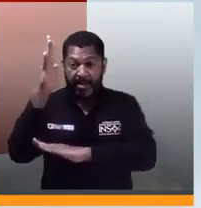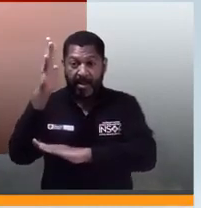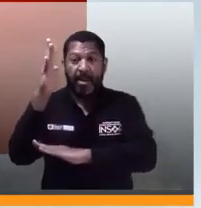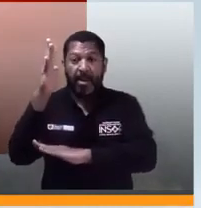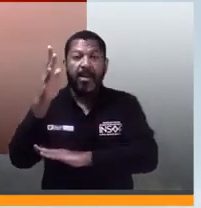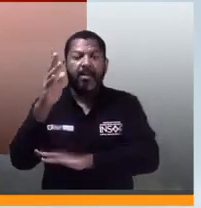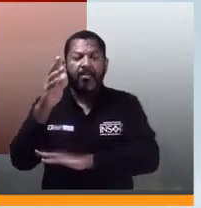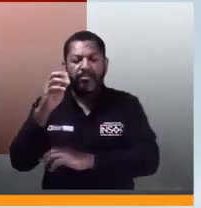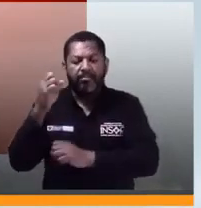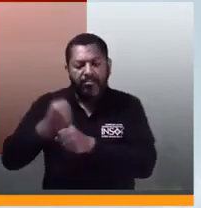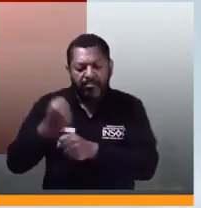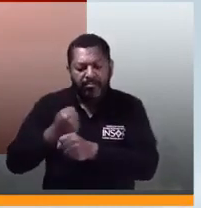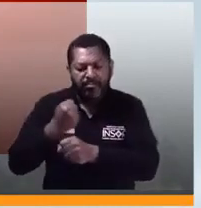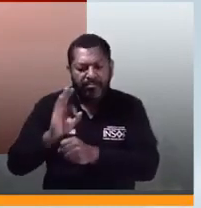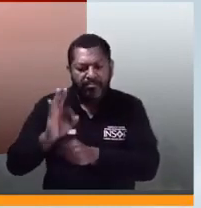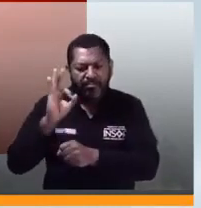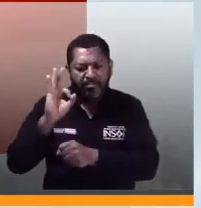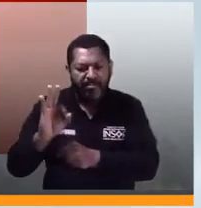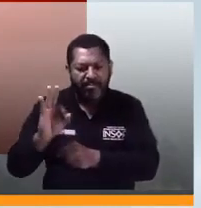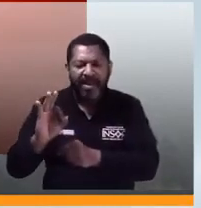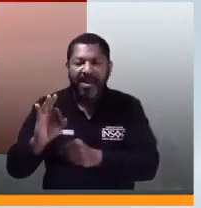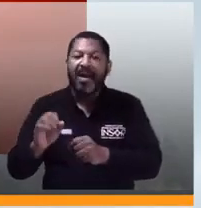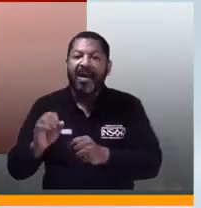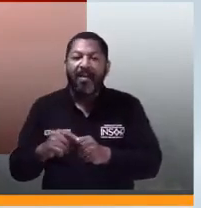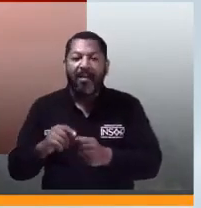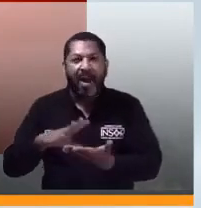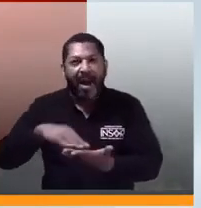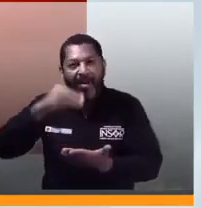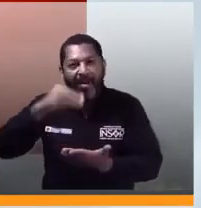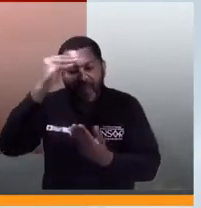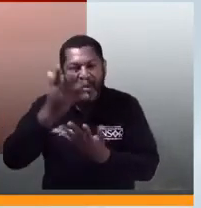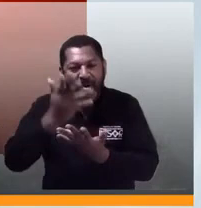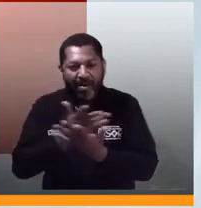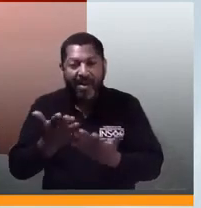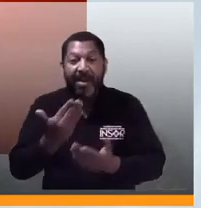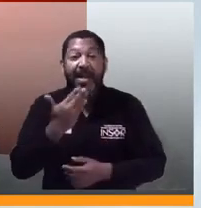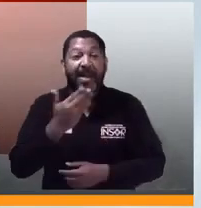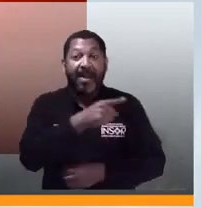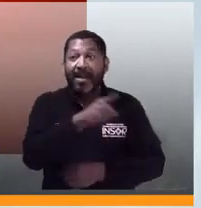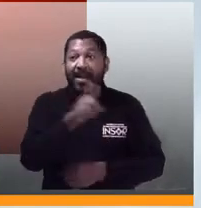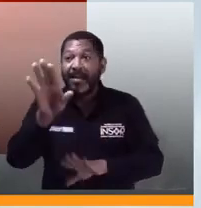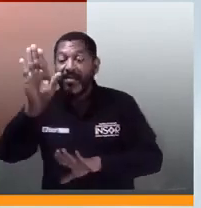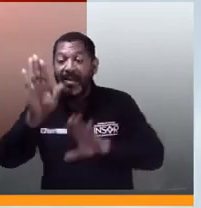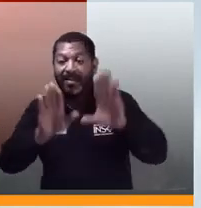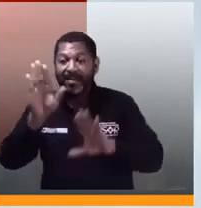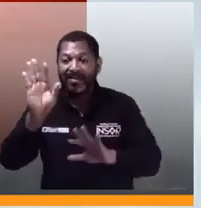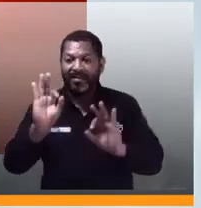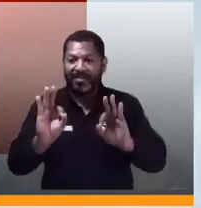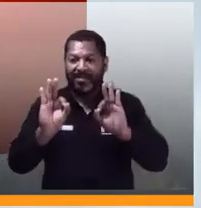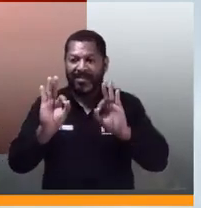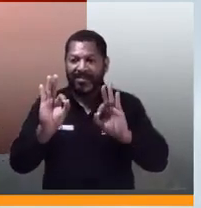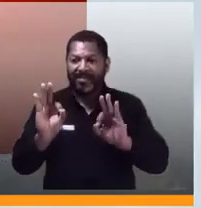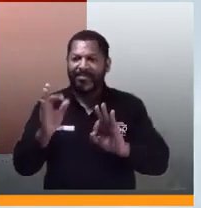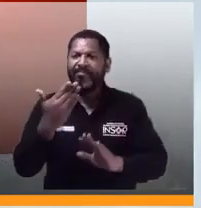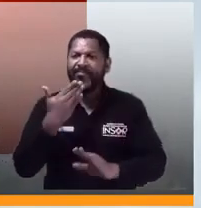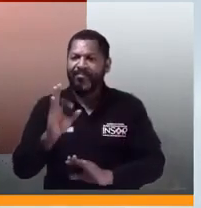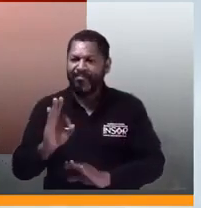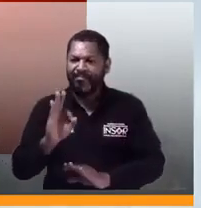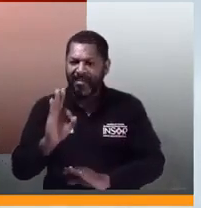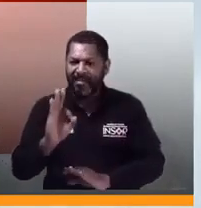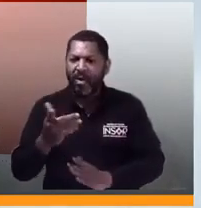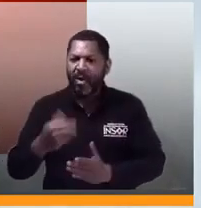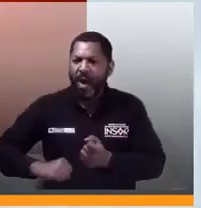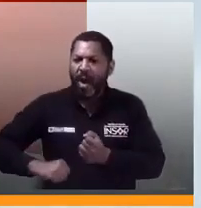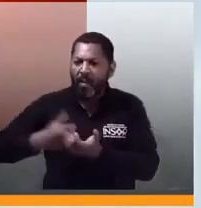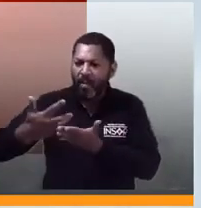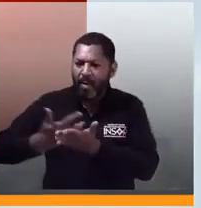buenas prácticas y lecciones aprendidas. También agradecerles a ustedes la participación, la verdad que excelente los aportes. Yo